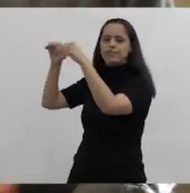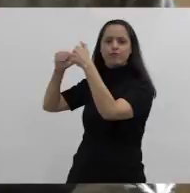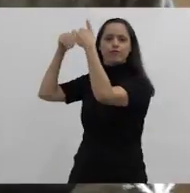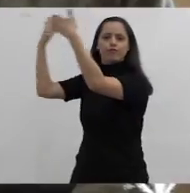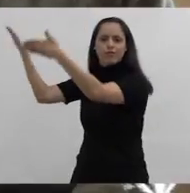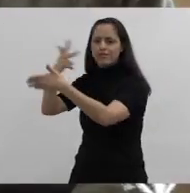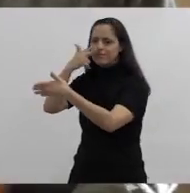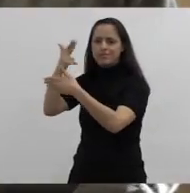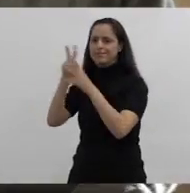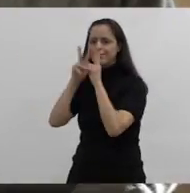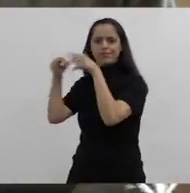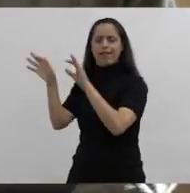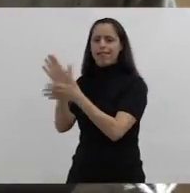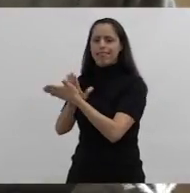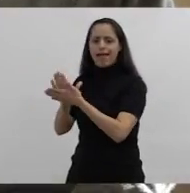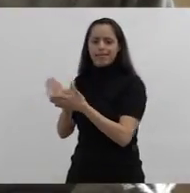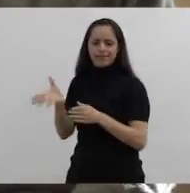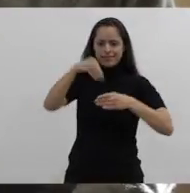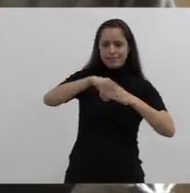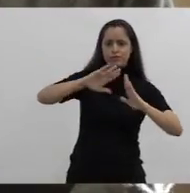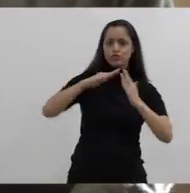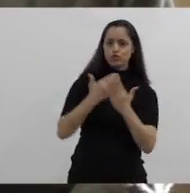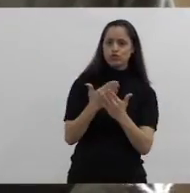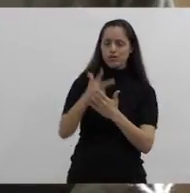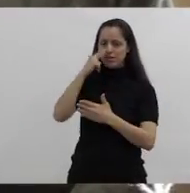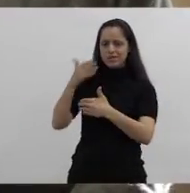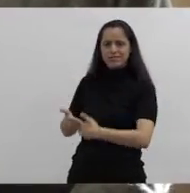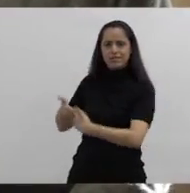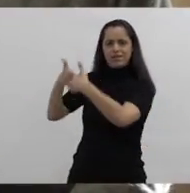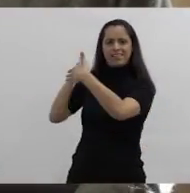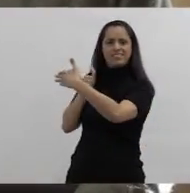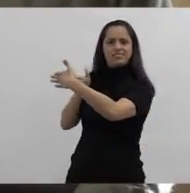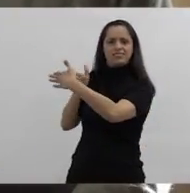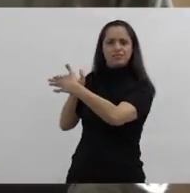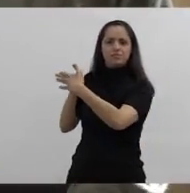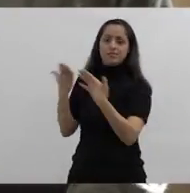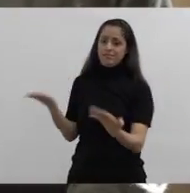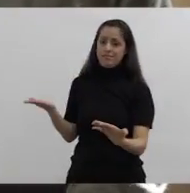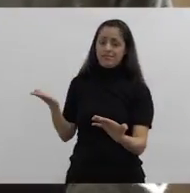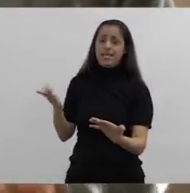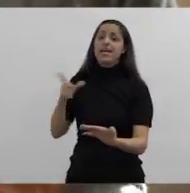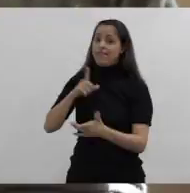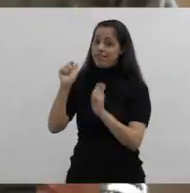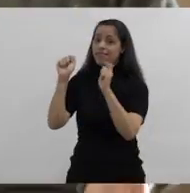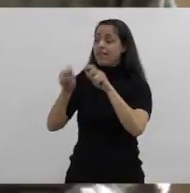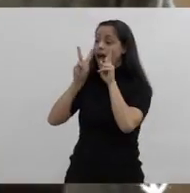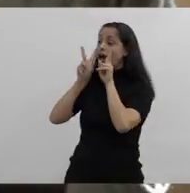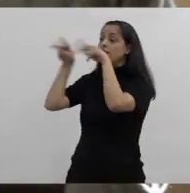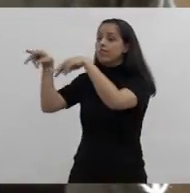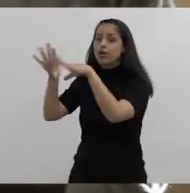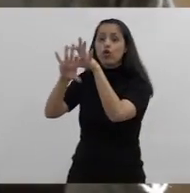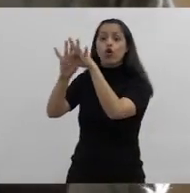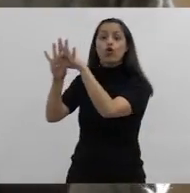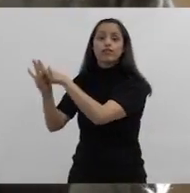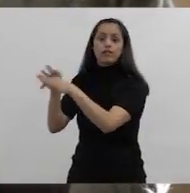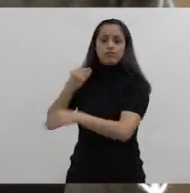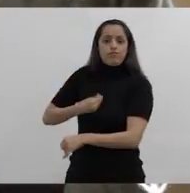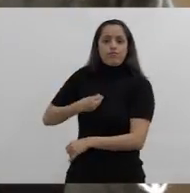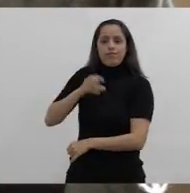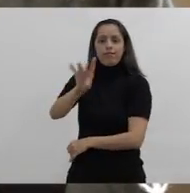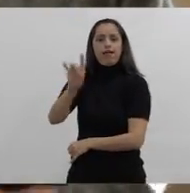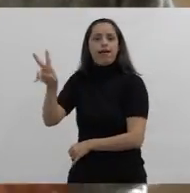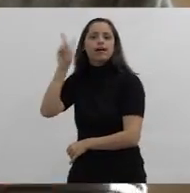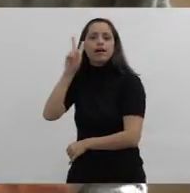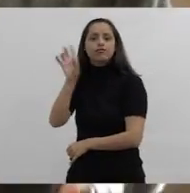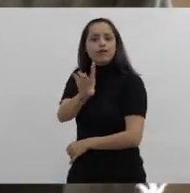acá entre la calle y esta institución, esas paredes ya están permeabilizadas por aquellos chicos que